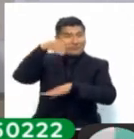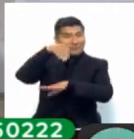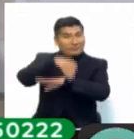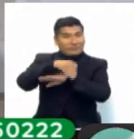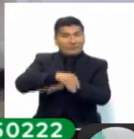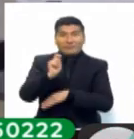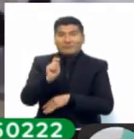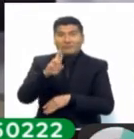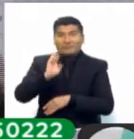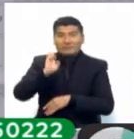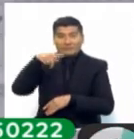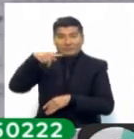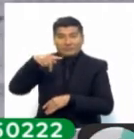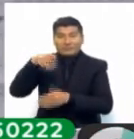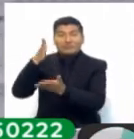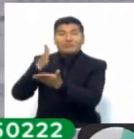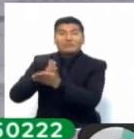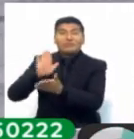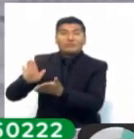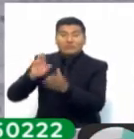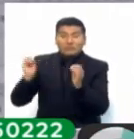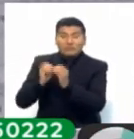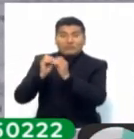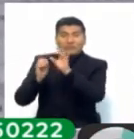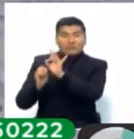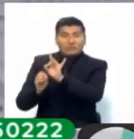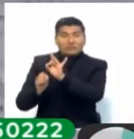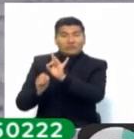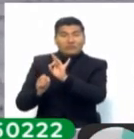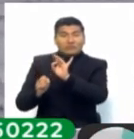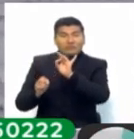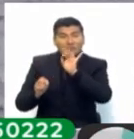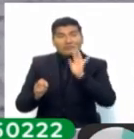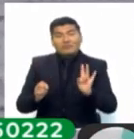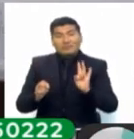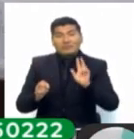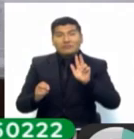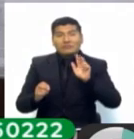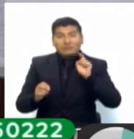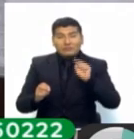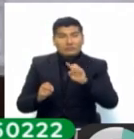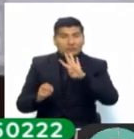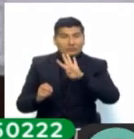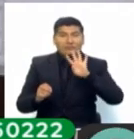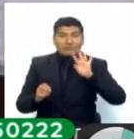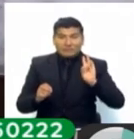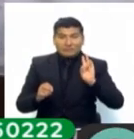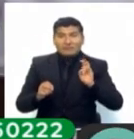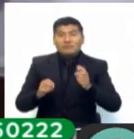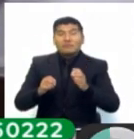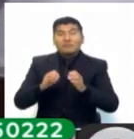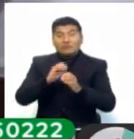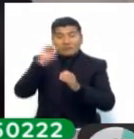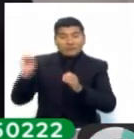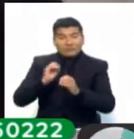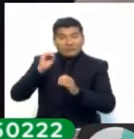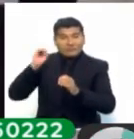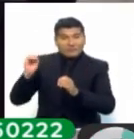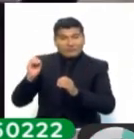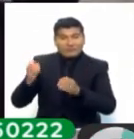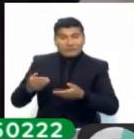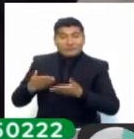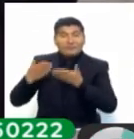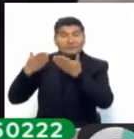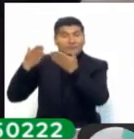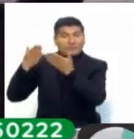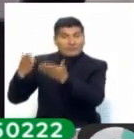TREP paralizó la transmisión del conteo de votos al 83.74%, con un porcentaje del 45% a favor del presidente